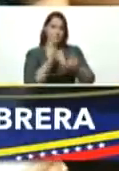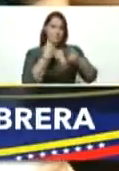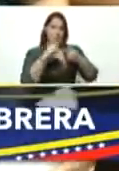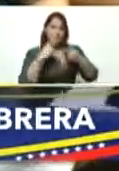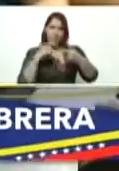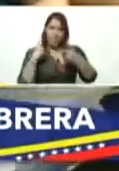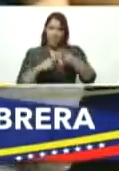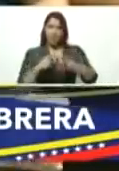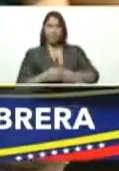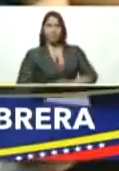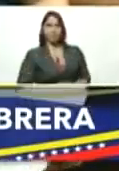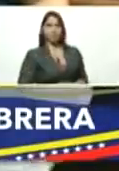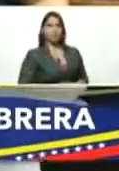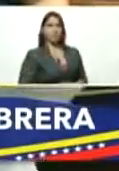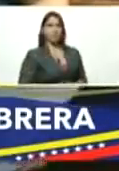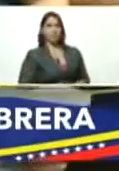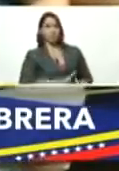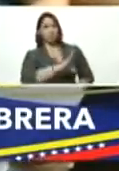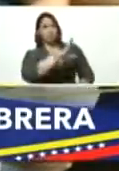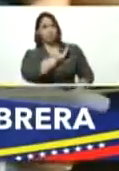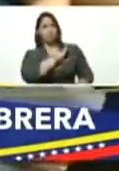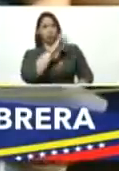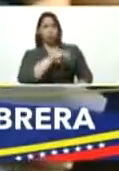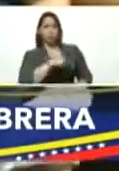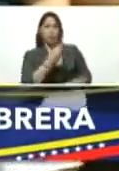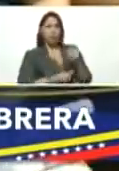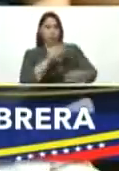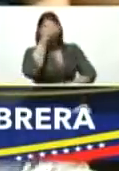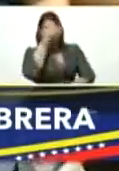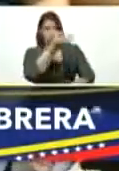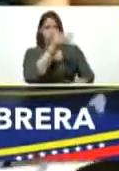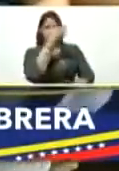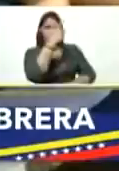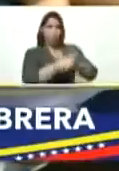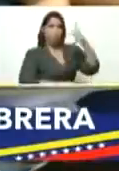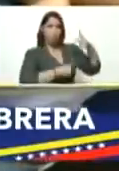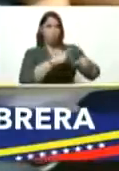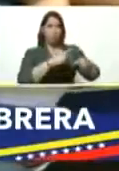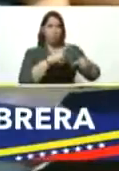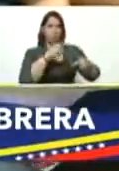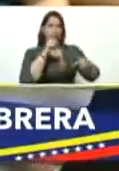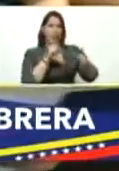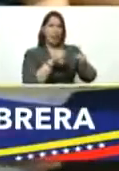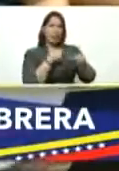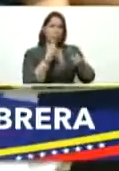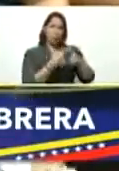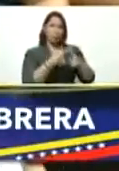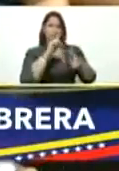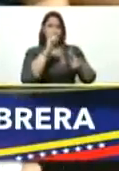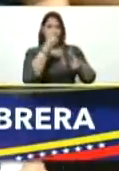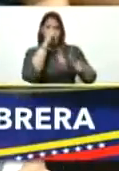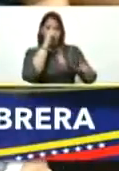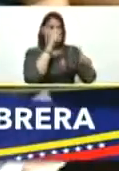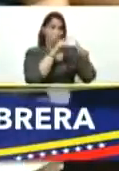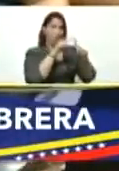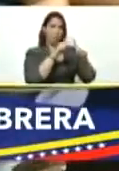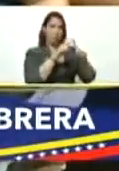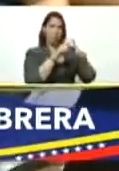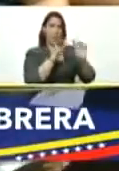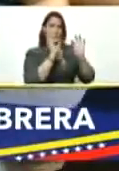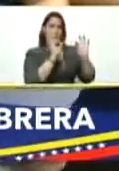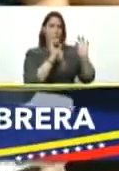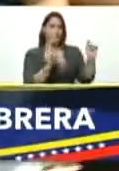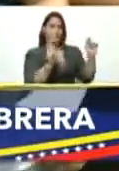el papel que ha cumplido los consejos productivos de tal manera que el primer objetivo específico es